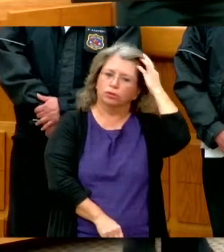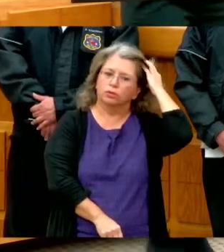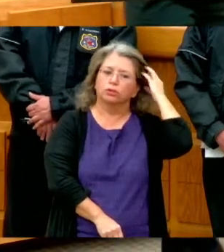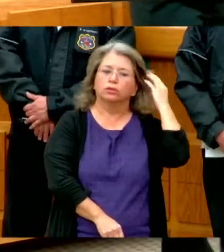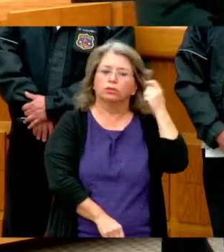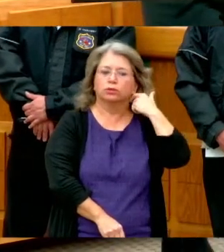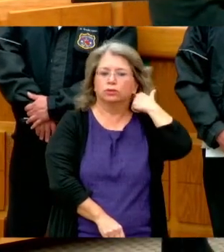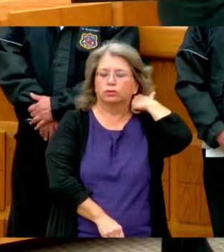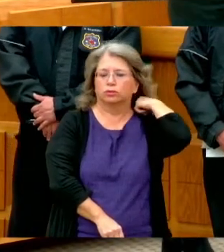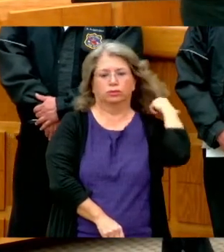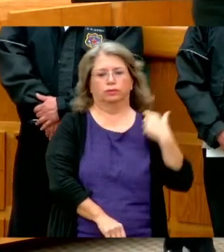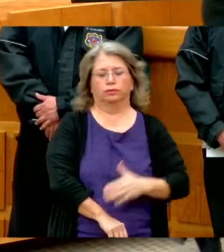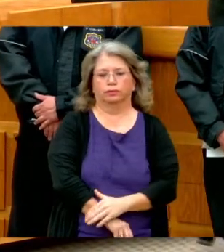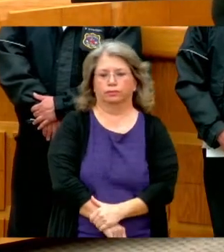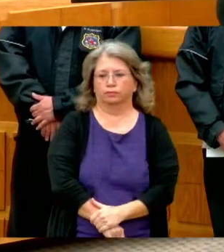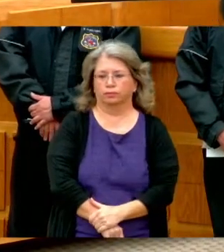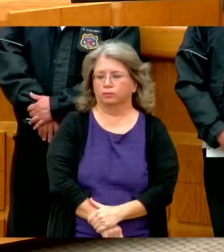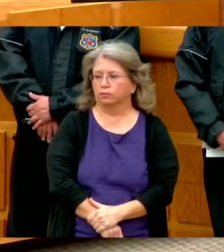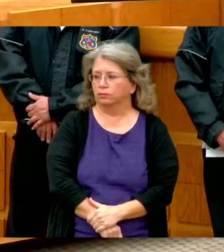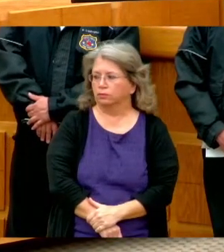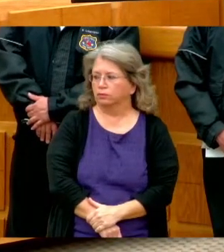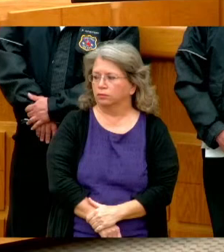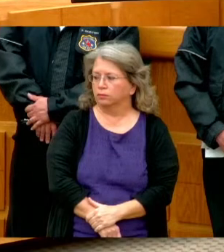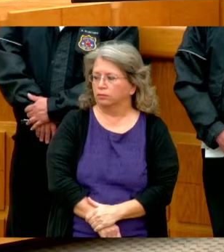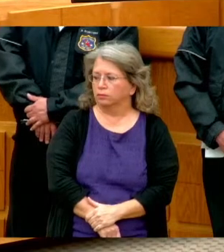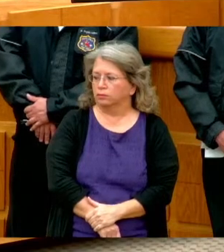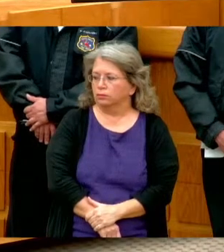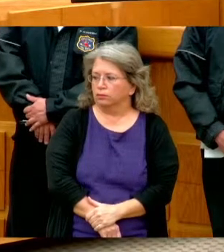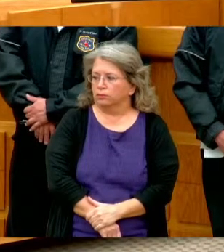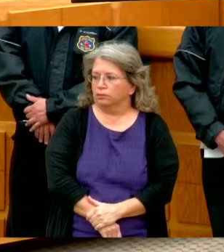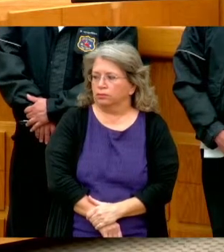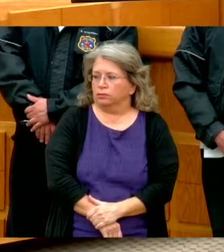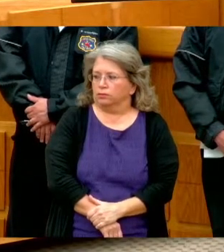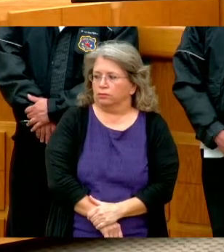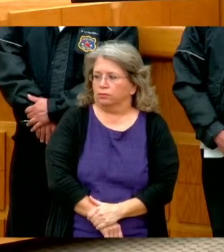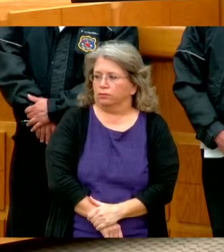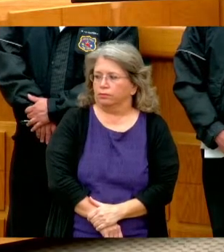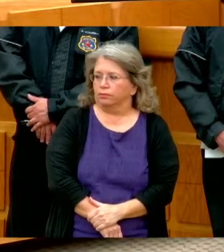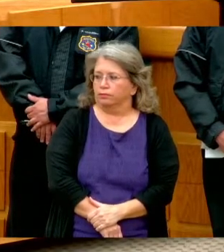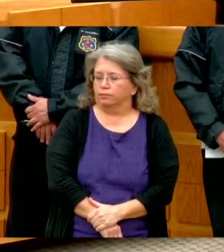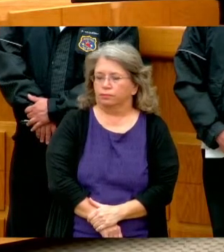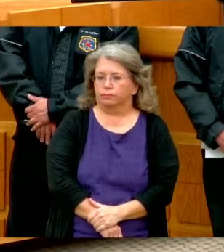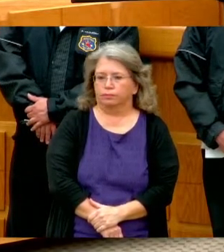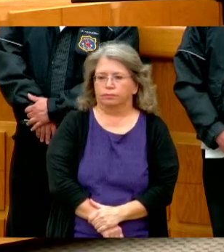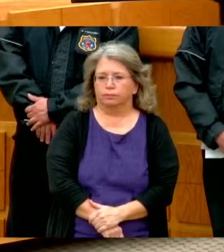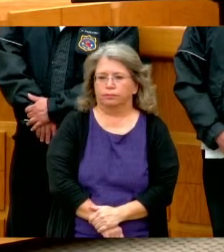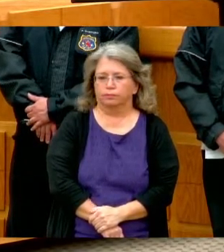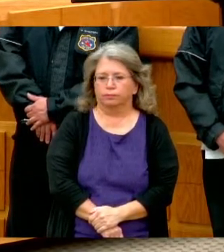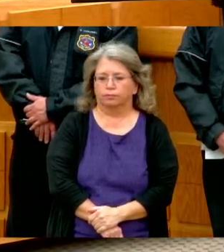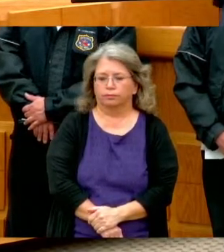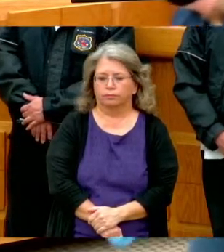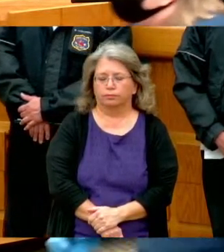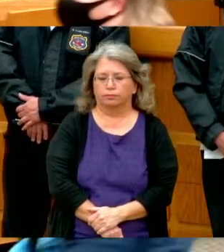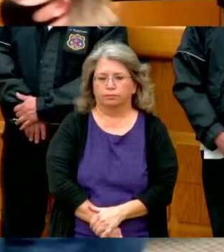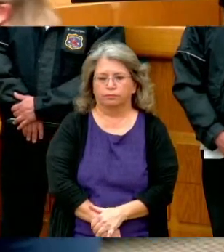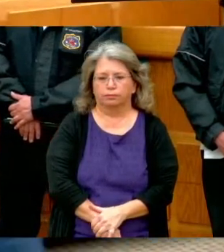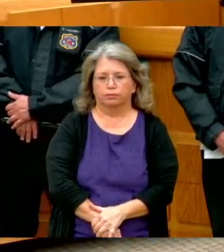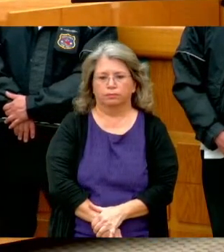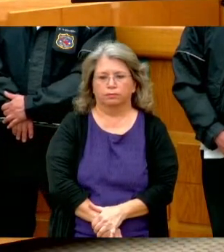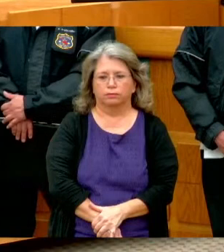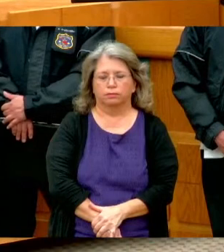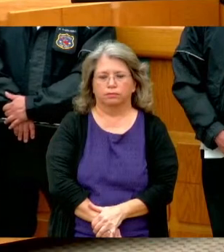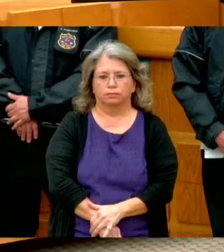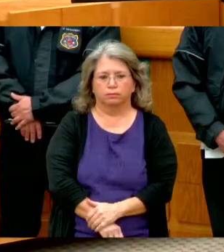botón llamado Community Risk. Haga clic en ese botón y accesará a un programa en donde se le dará información del riesgo en que la comunidad se encuentra